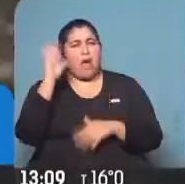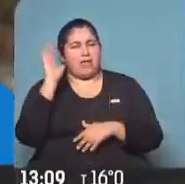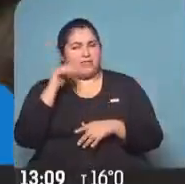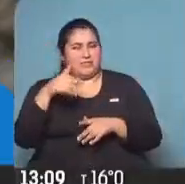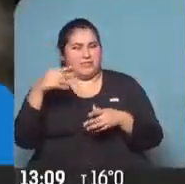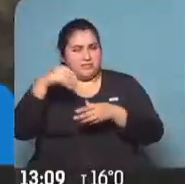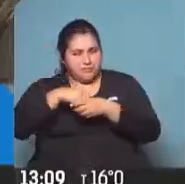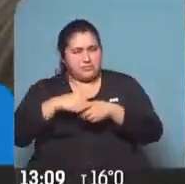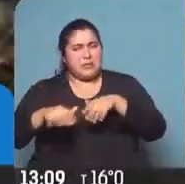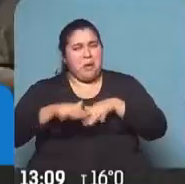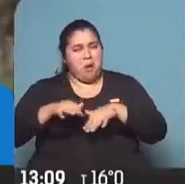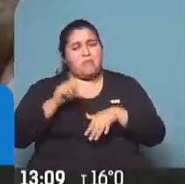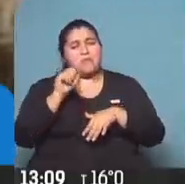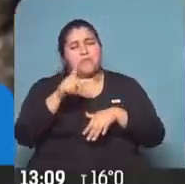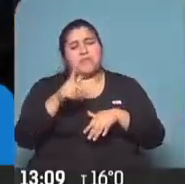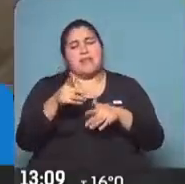malvinas